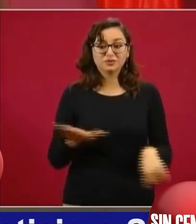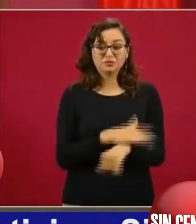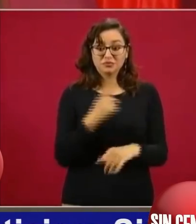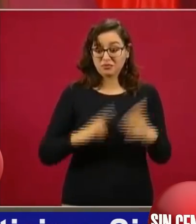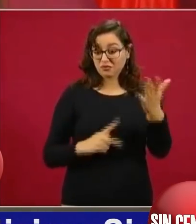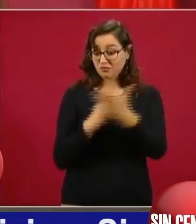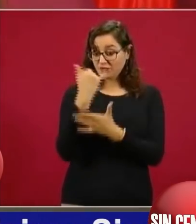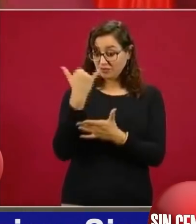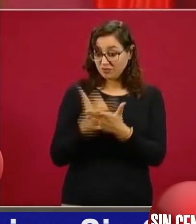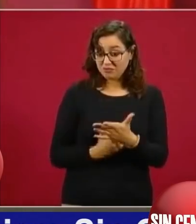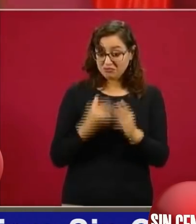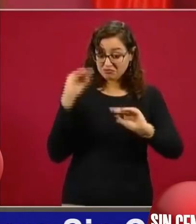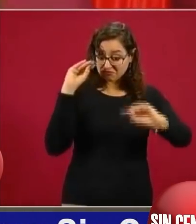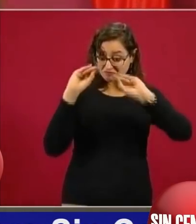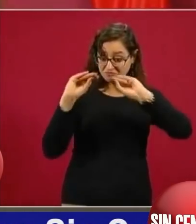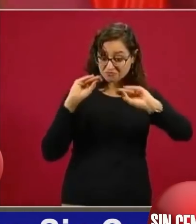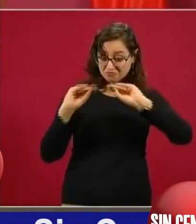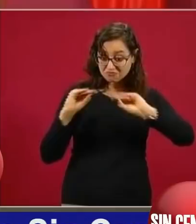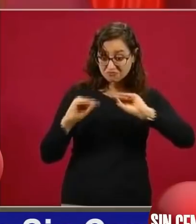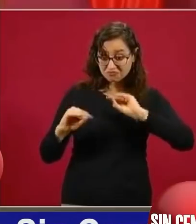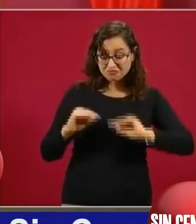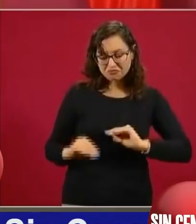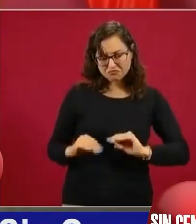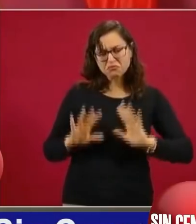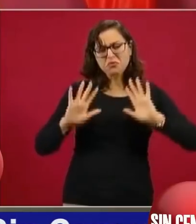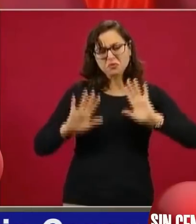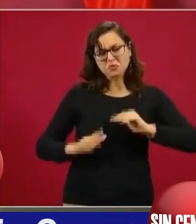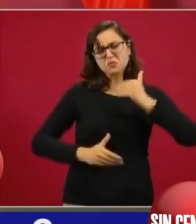en donde se iban a crear